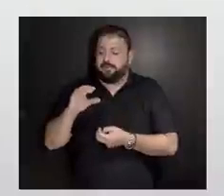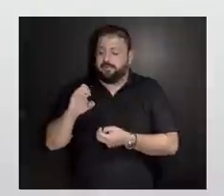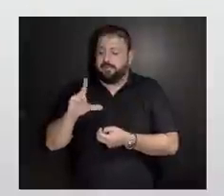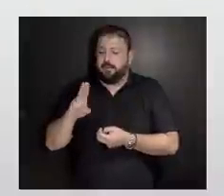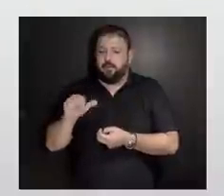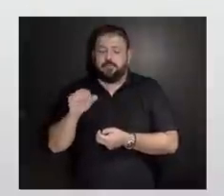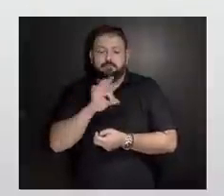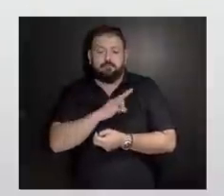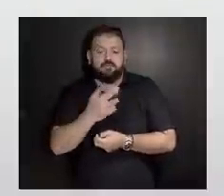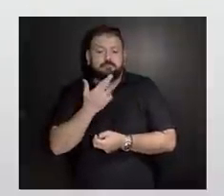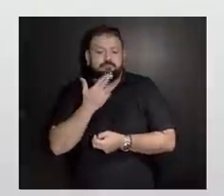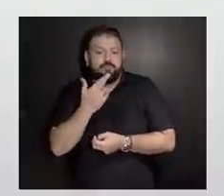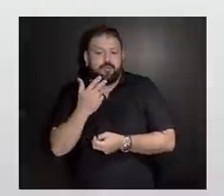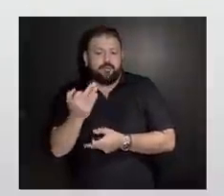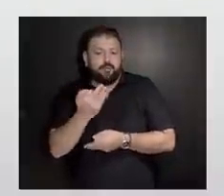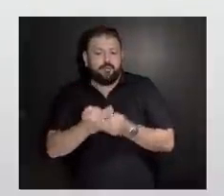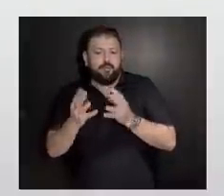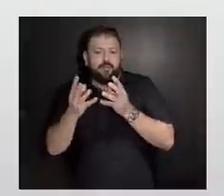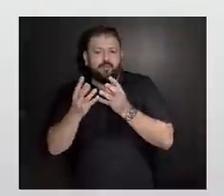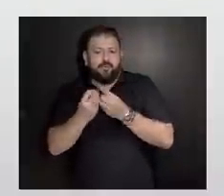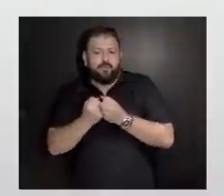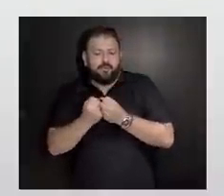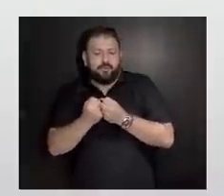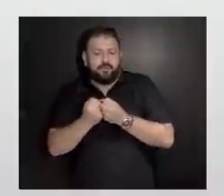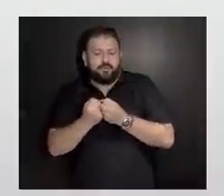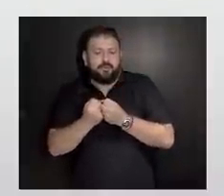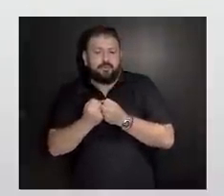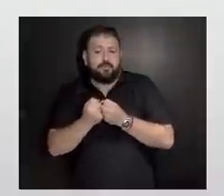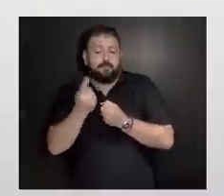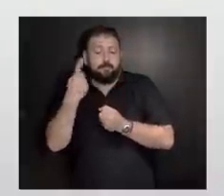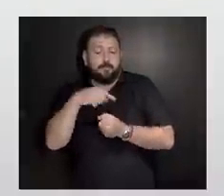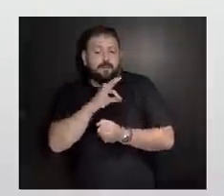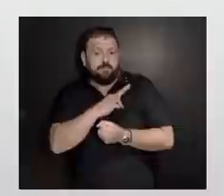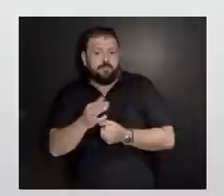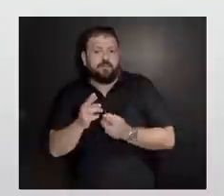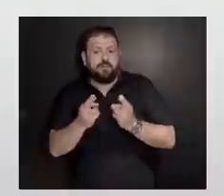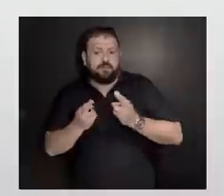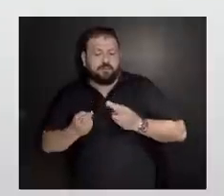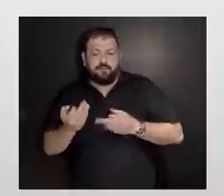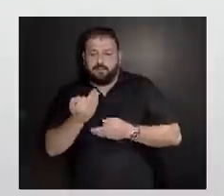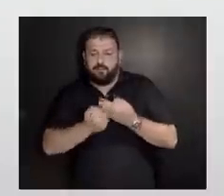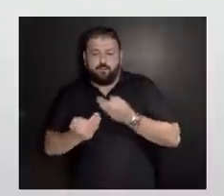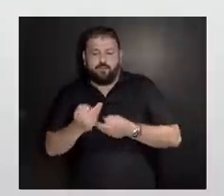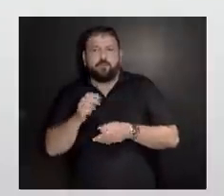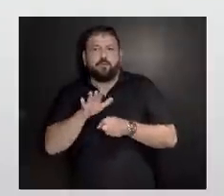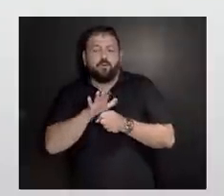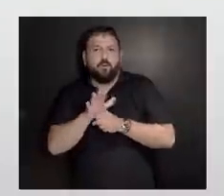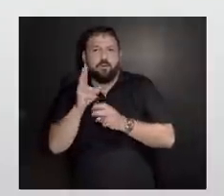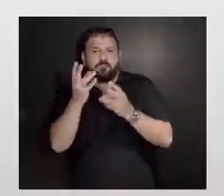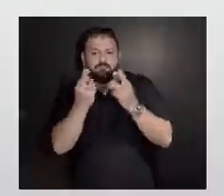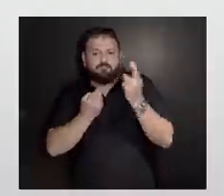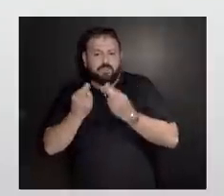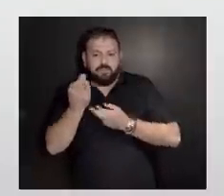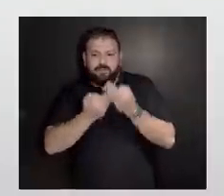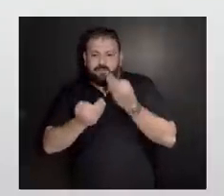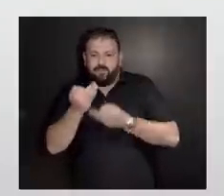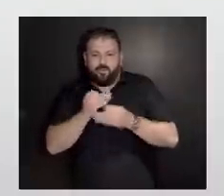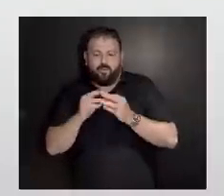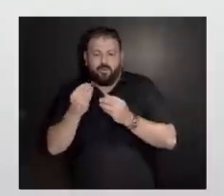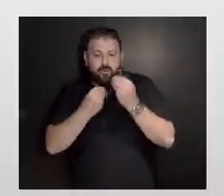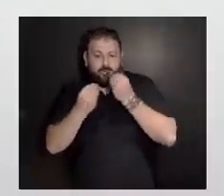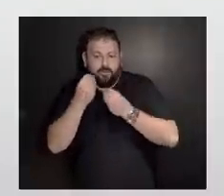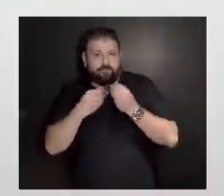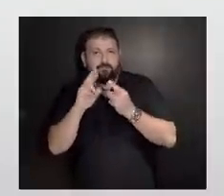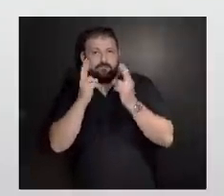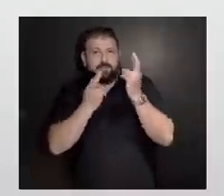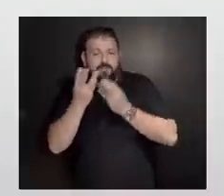una mejor absorción o que la glucosa pueda ingresar, ya que realmente lo que está absorbiendo es esta carga que tiene el sodio, pero al unirse